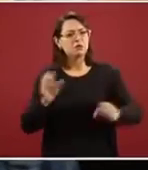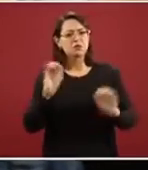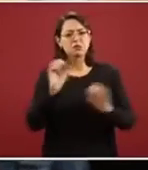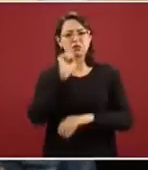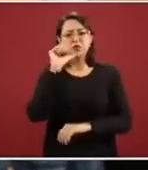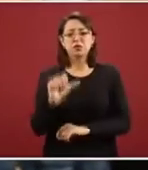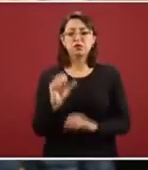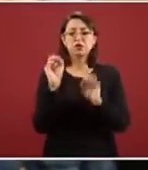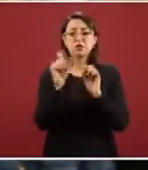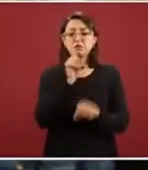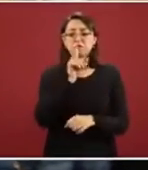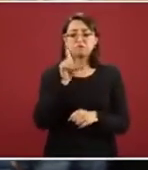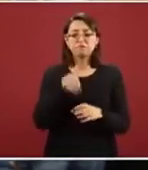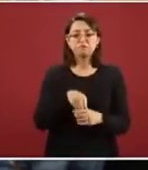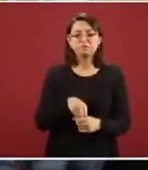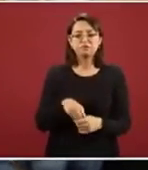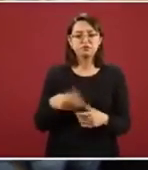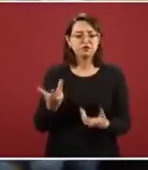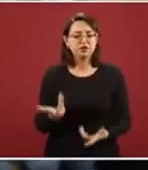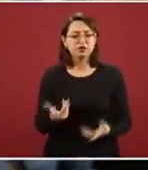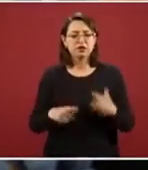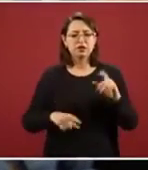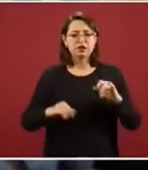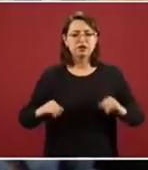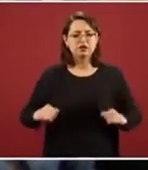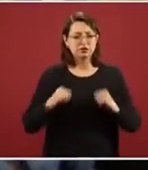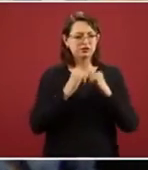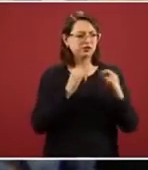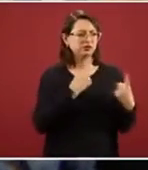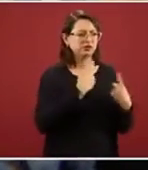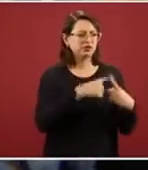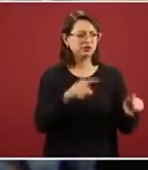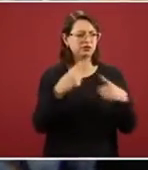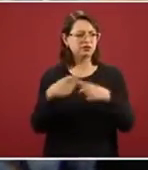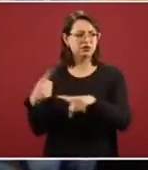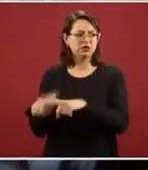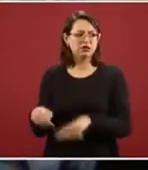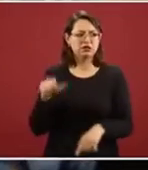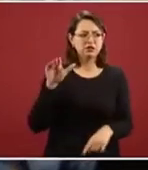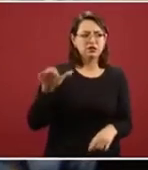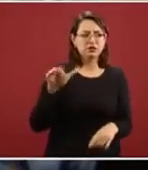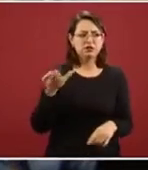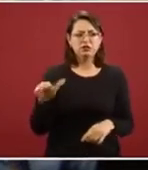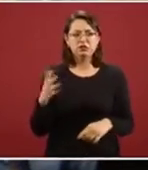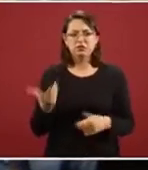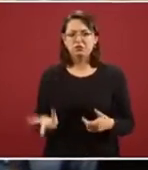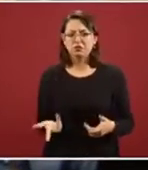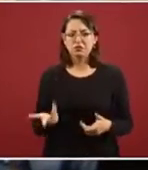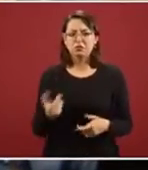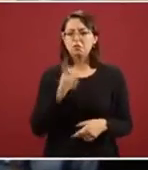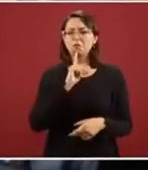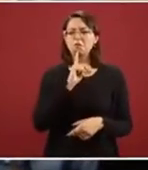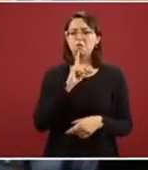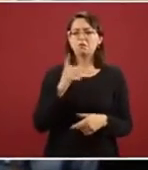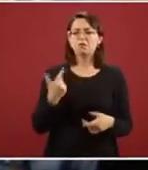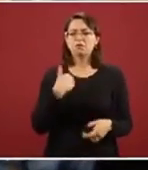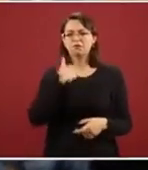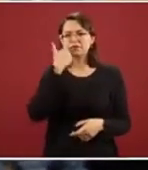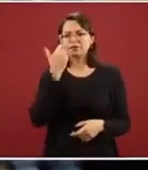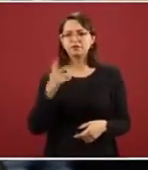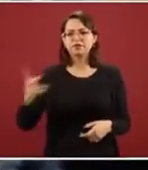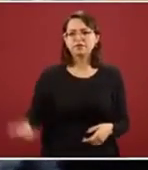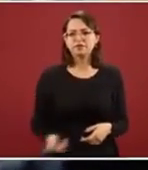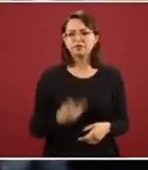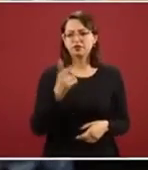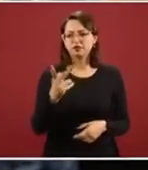las dependencias, dependiendo dónde se esté solicitando el tema. Yo quisiera preguntarle